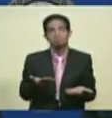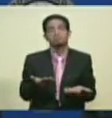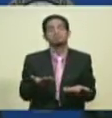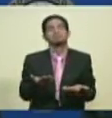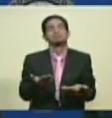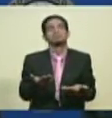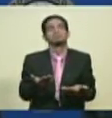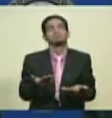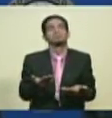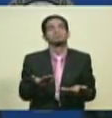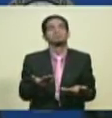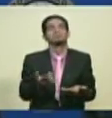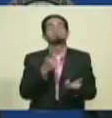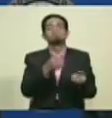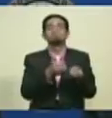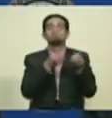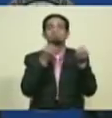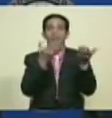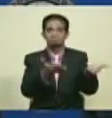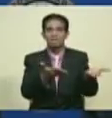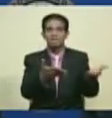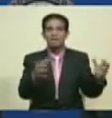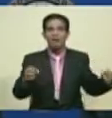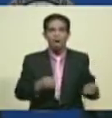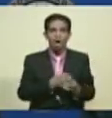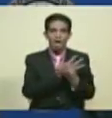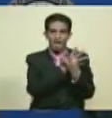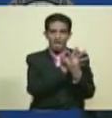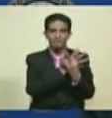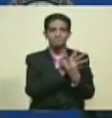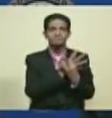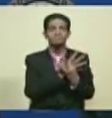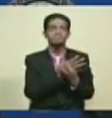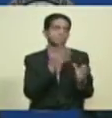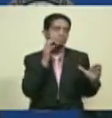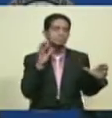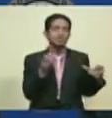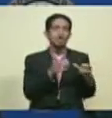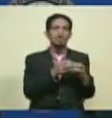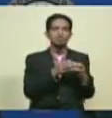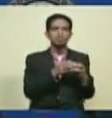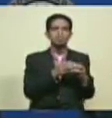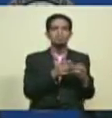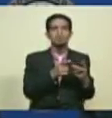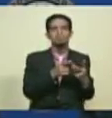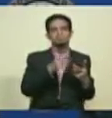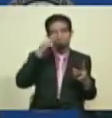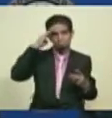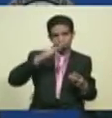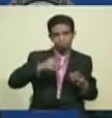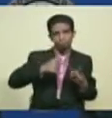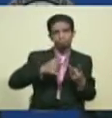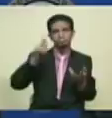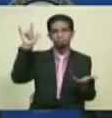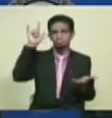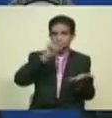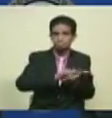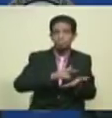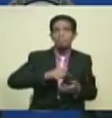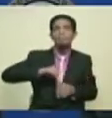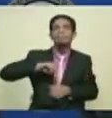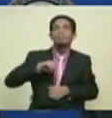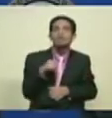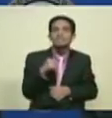puedan hacerlo, suministren a la Organización de los Estados Americanos contingentes terrestres, navales, aéreos o de policía, es